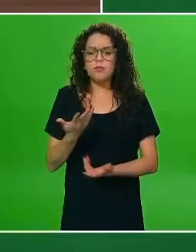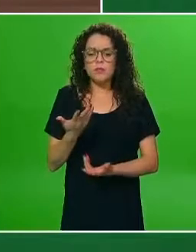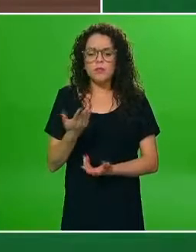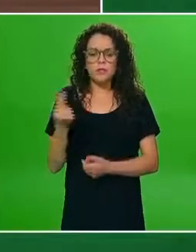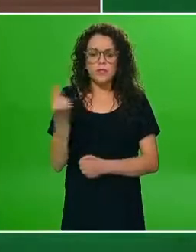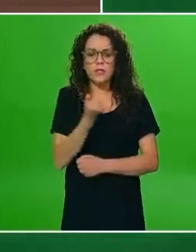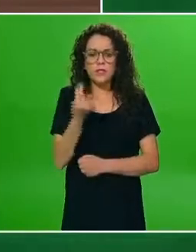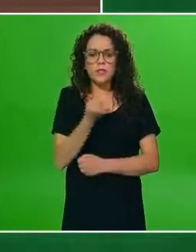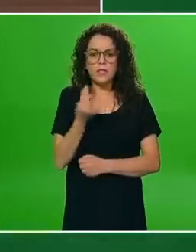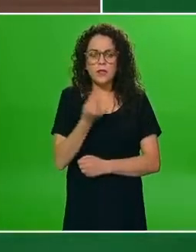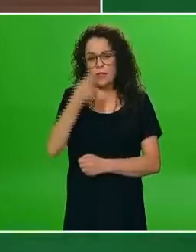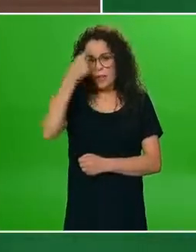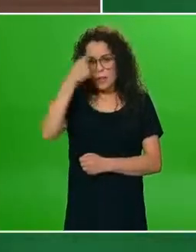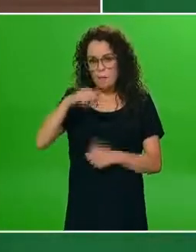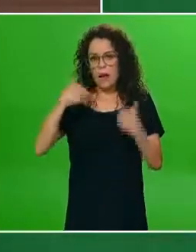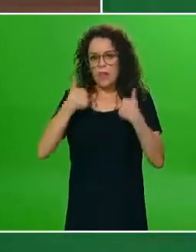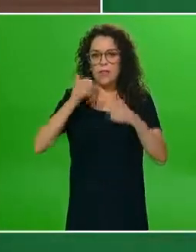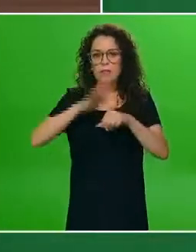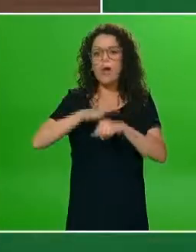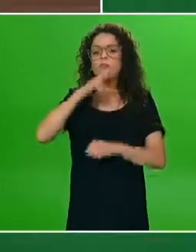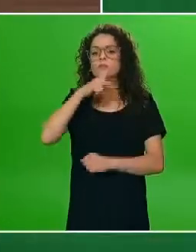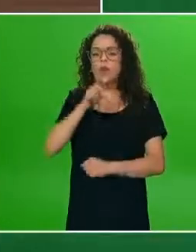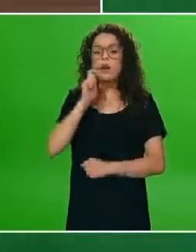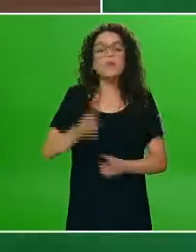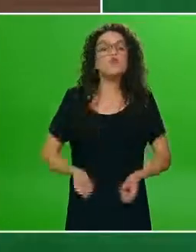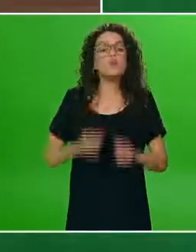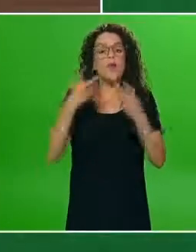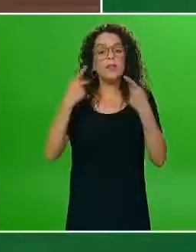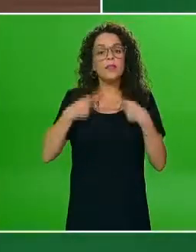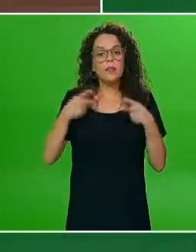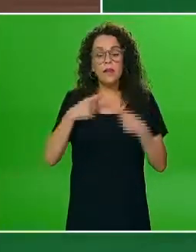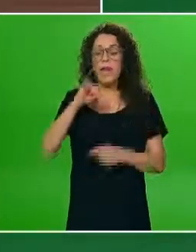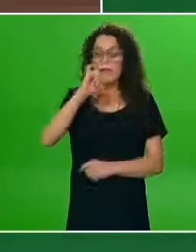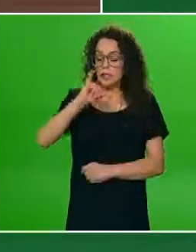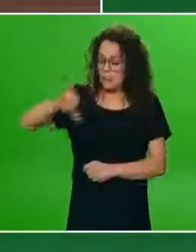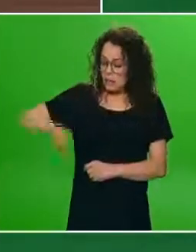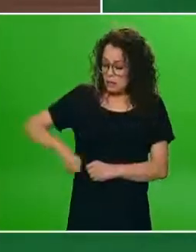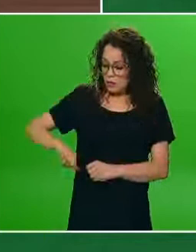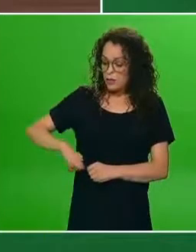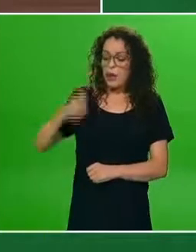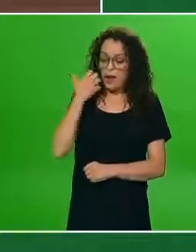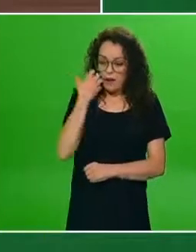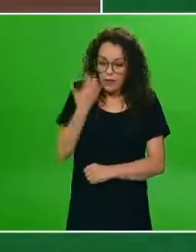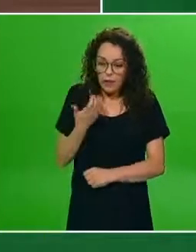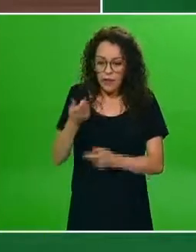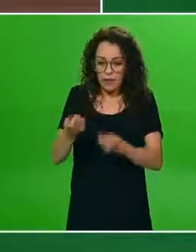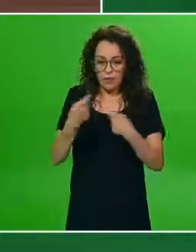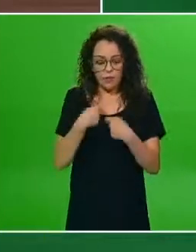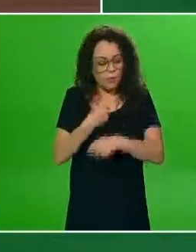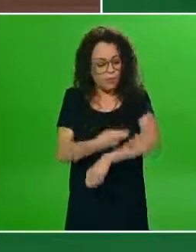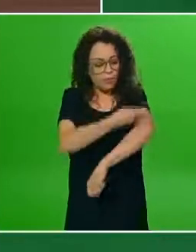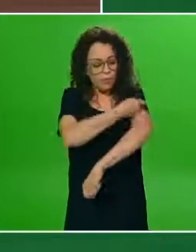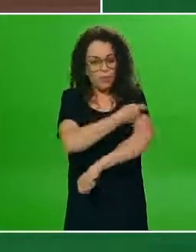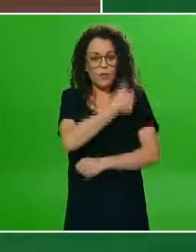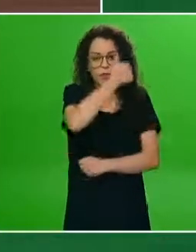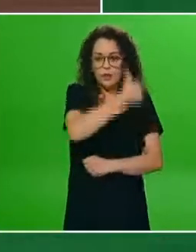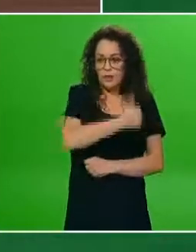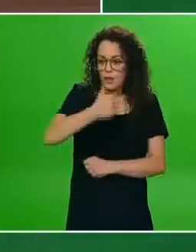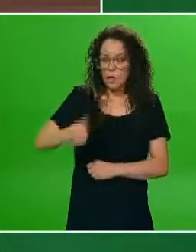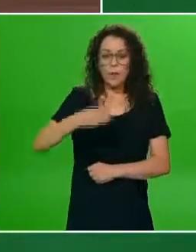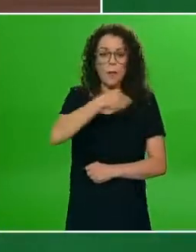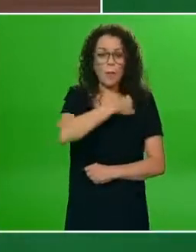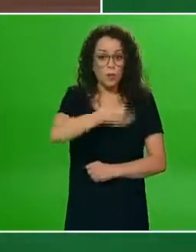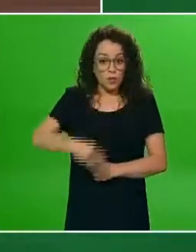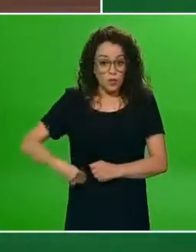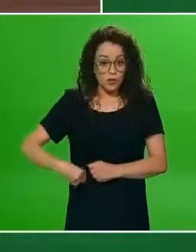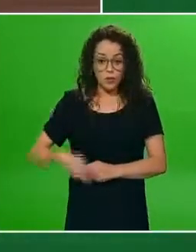una idea más cercana a la realidad de cuántas personas están interesadas de vacunarse por municipio. Y no solamente eso,